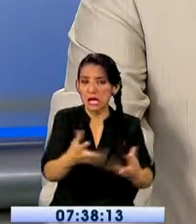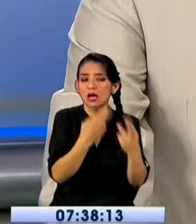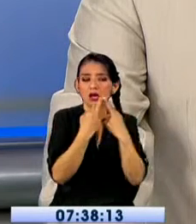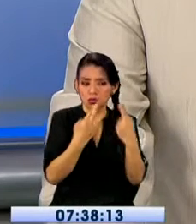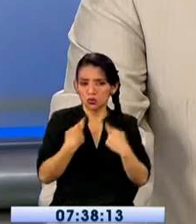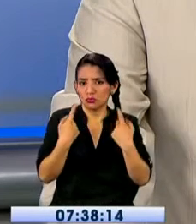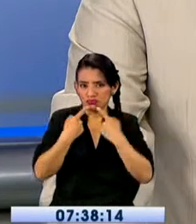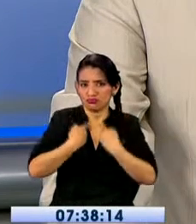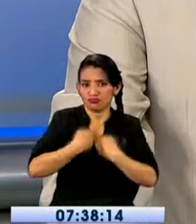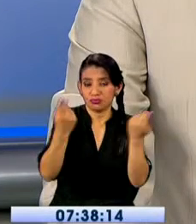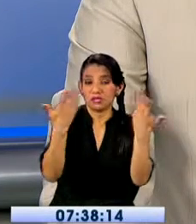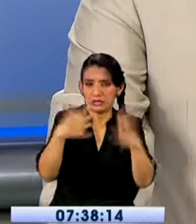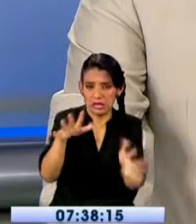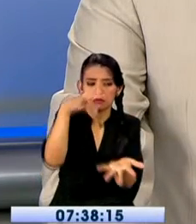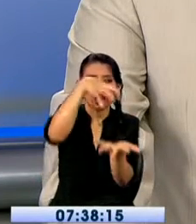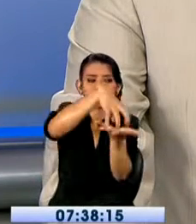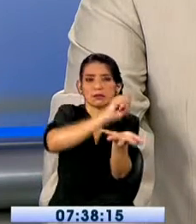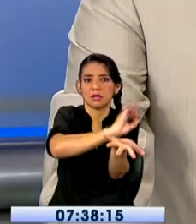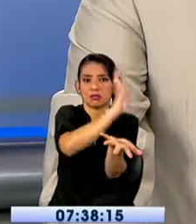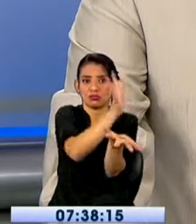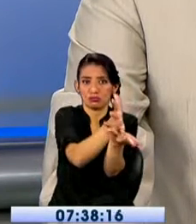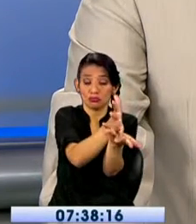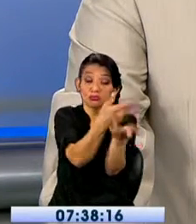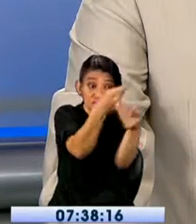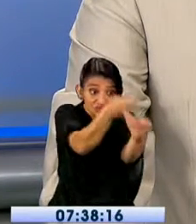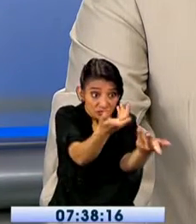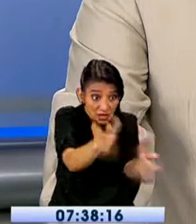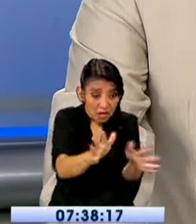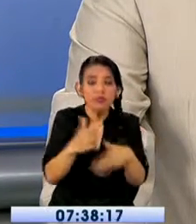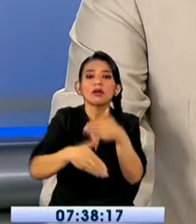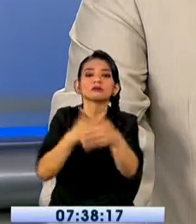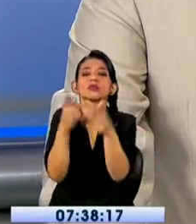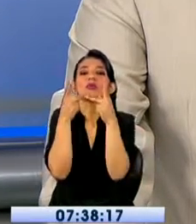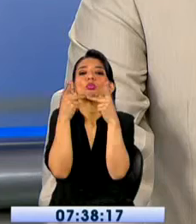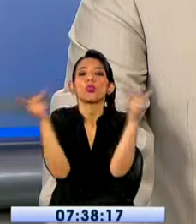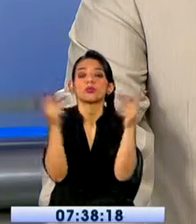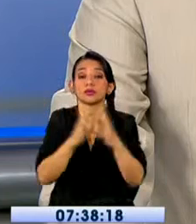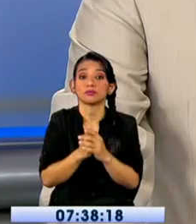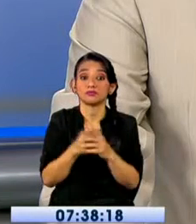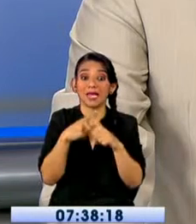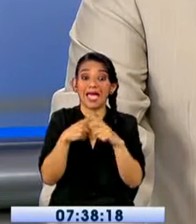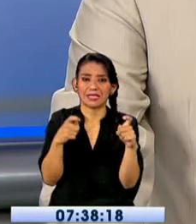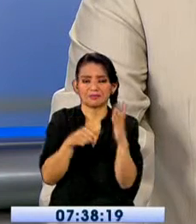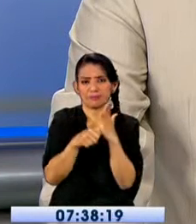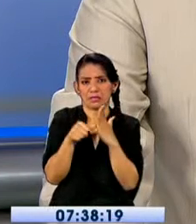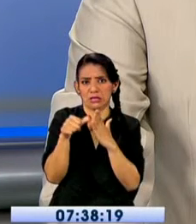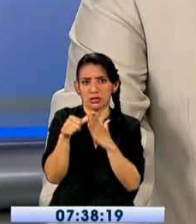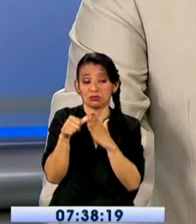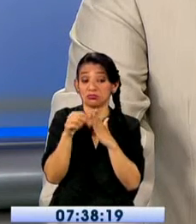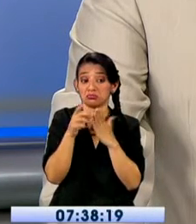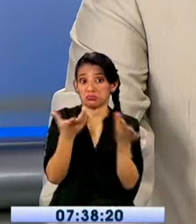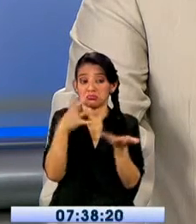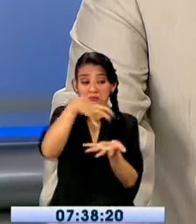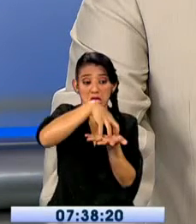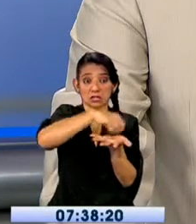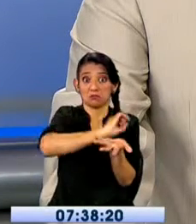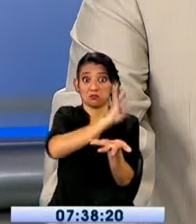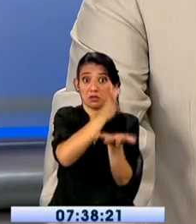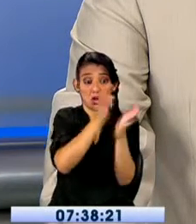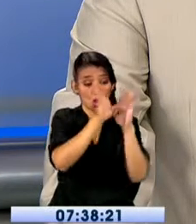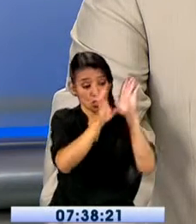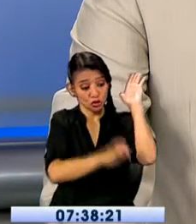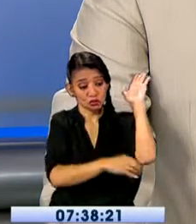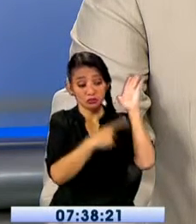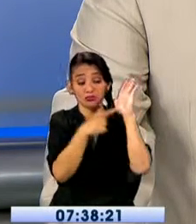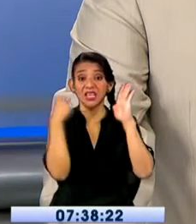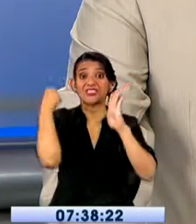Nacional. Anunció que luego de ser entregados se los hará públicos. Además, el ministro, como exasambleísta constituyente, dijo que no se pueden eliminar de la Constitución